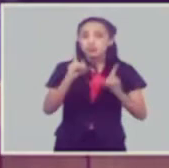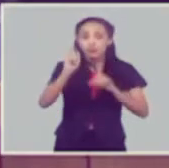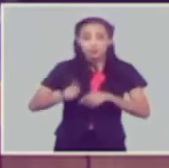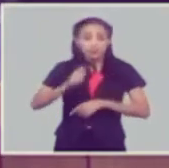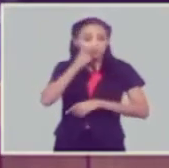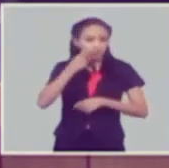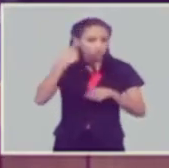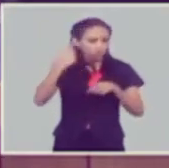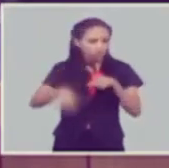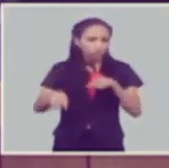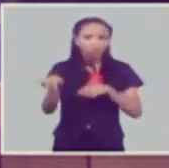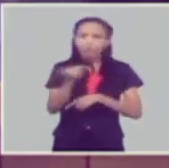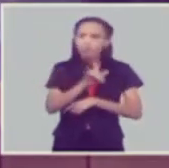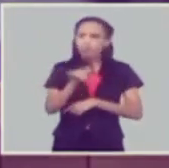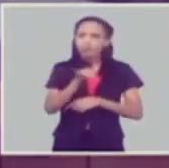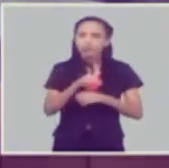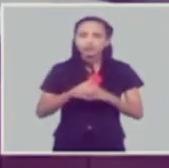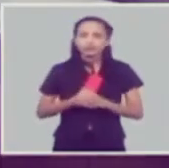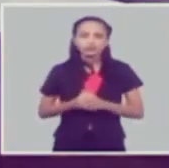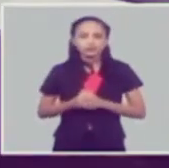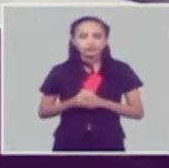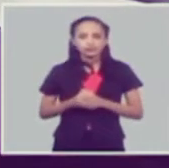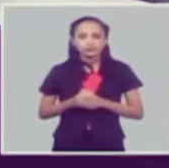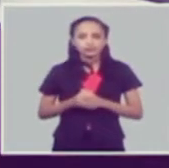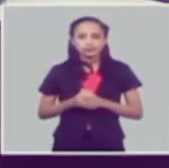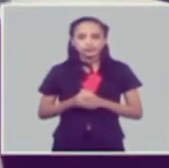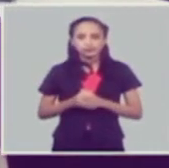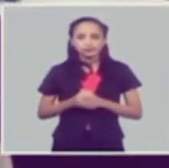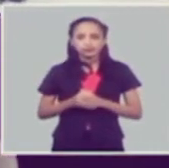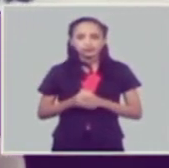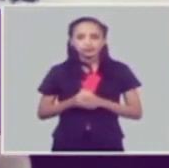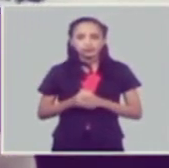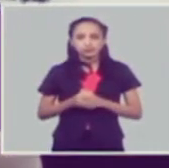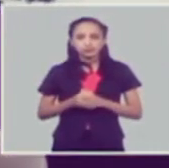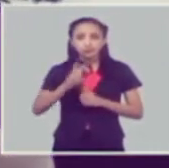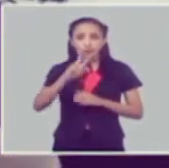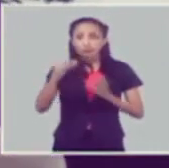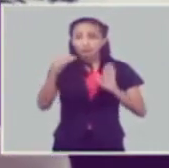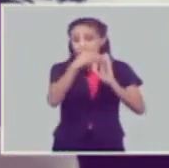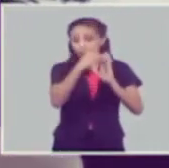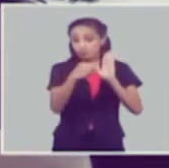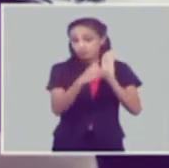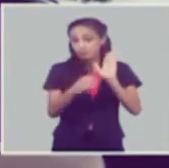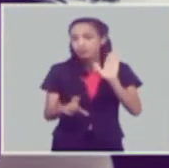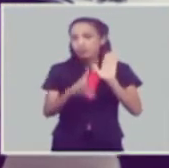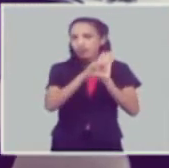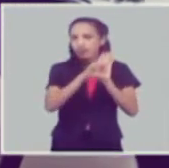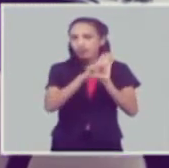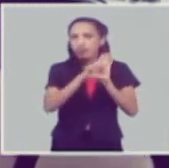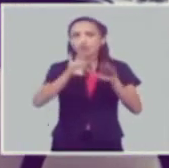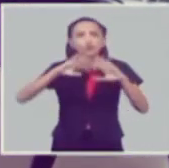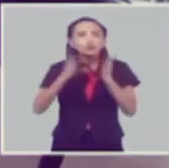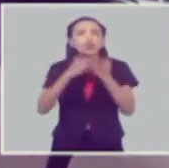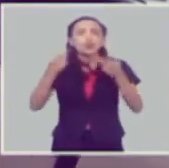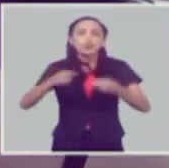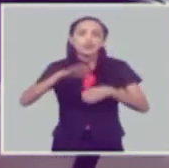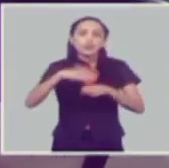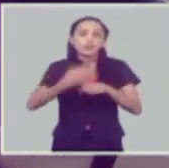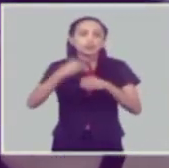Academia. Como está precisado en ambos cuerpos legales, sus contenidos serán objeto de evaluación por la Asamblea